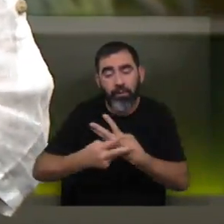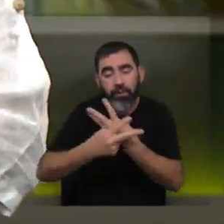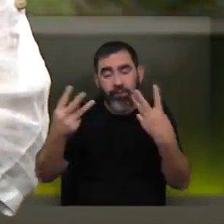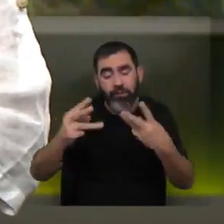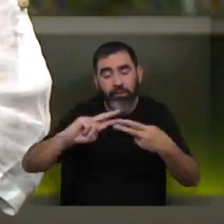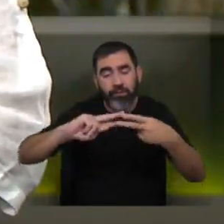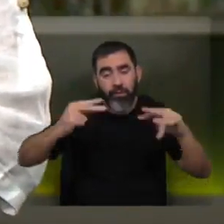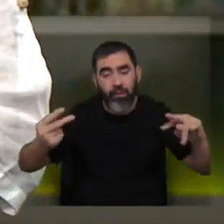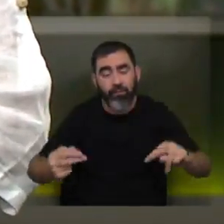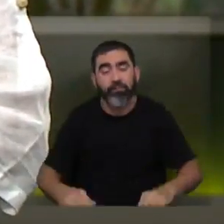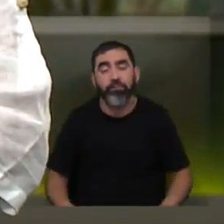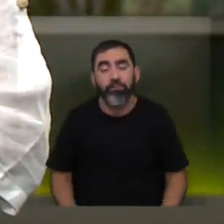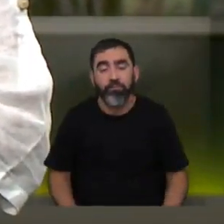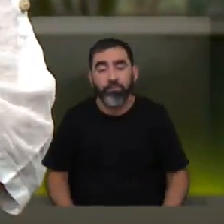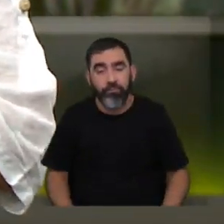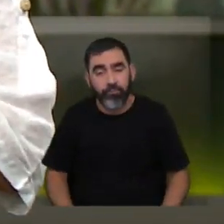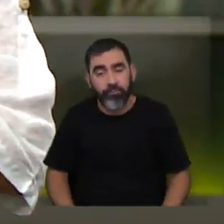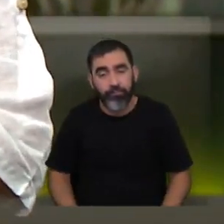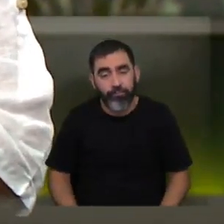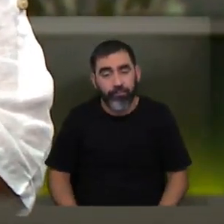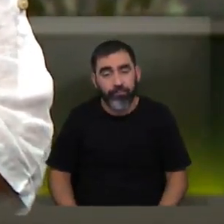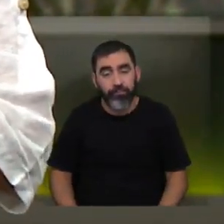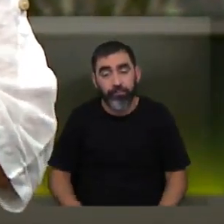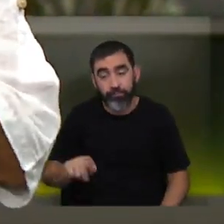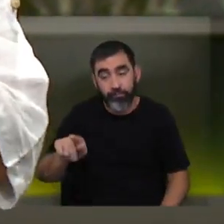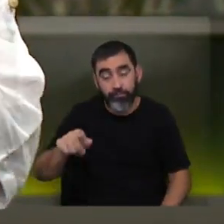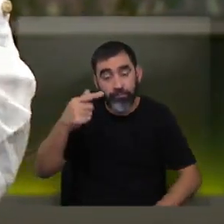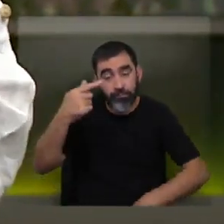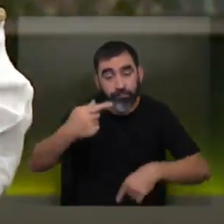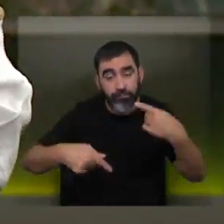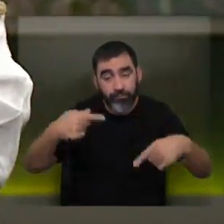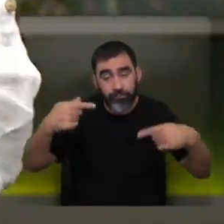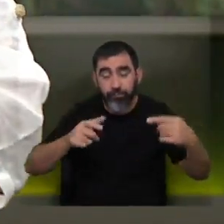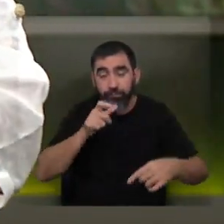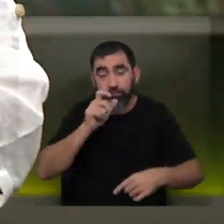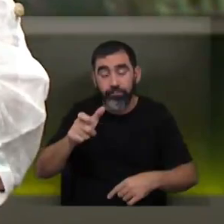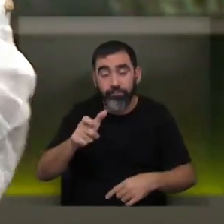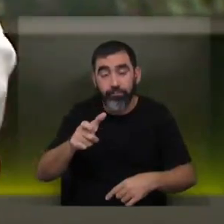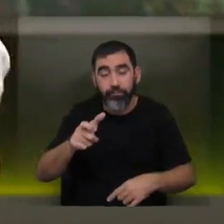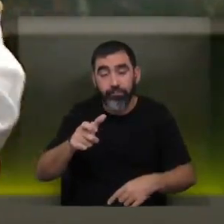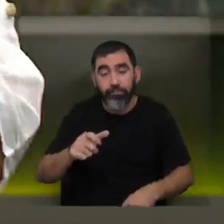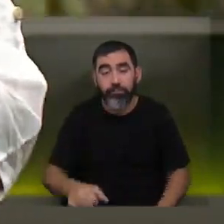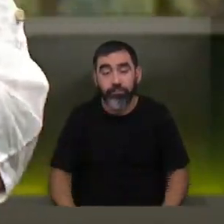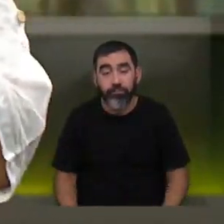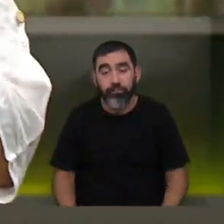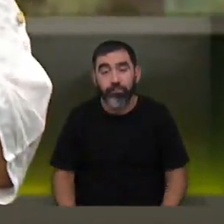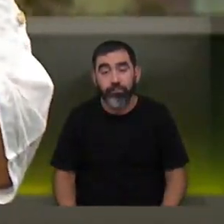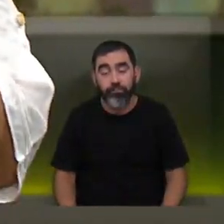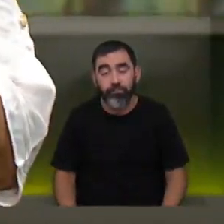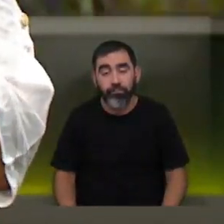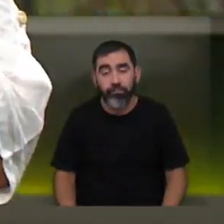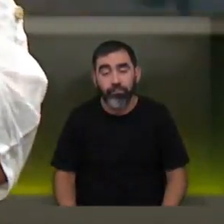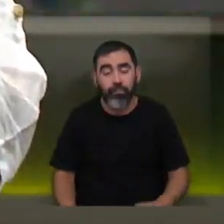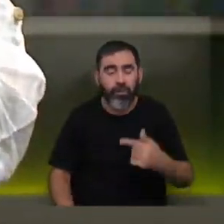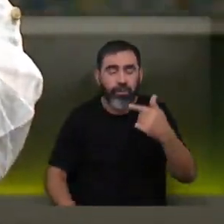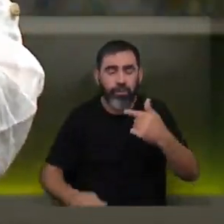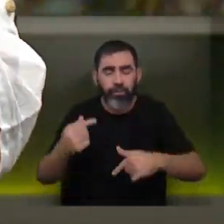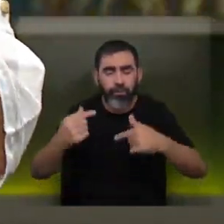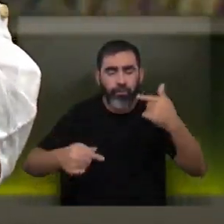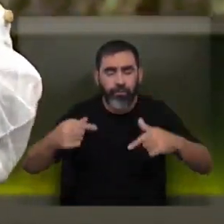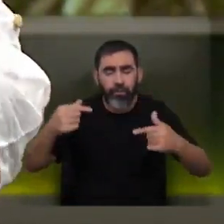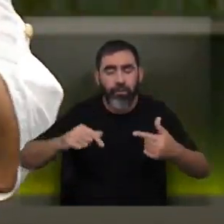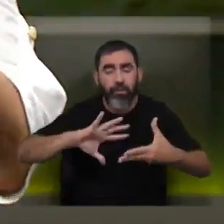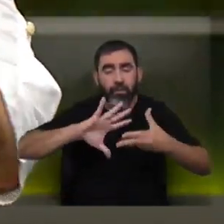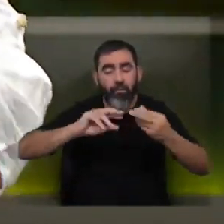¿no? Esa diversidad genética significa todas las variantes, digamos, todos los